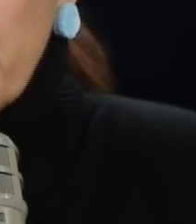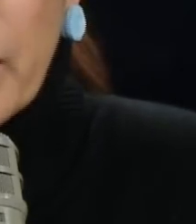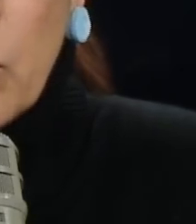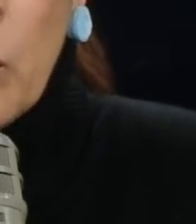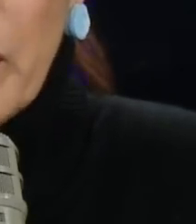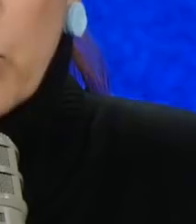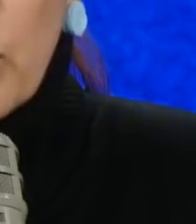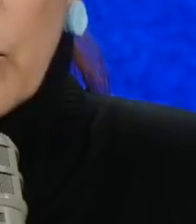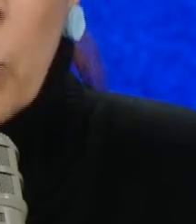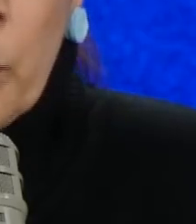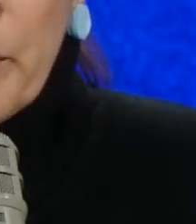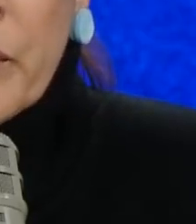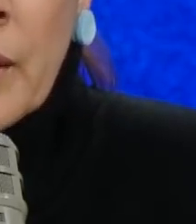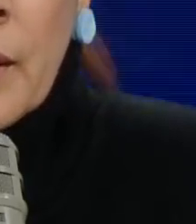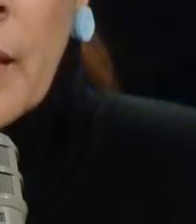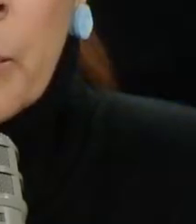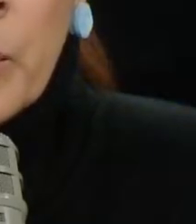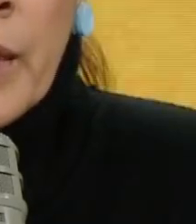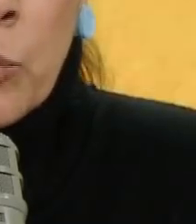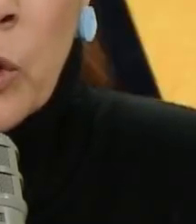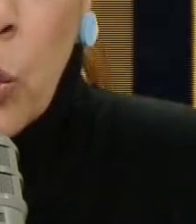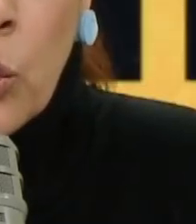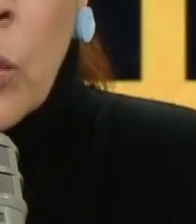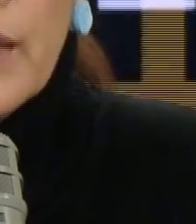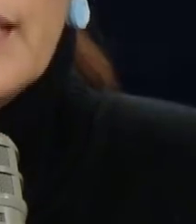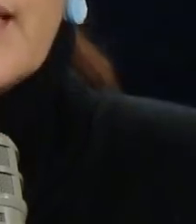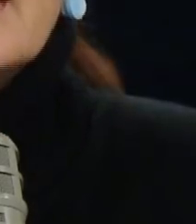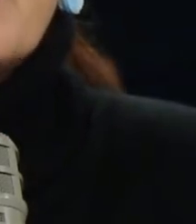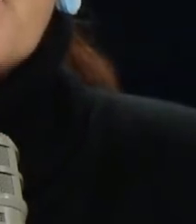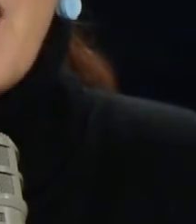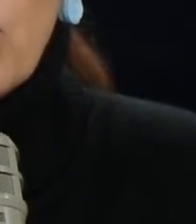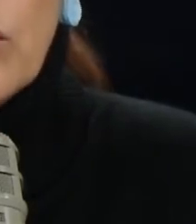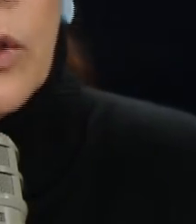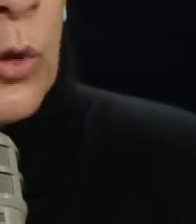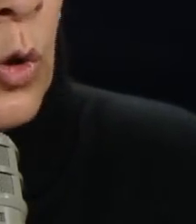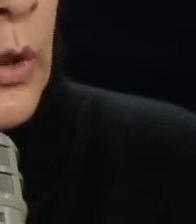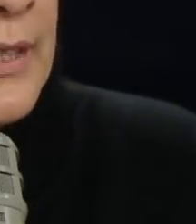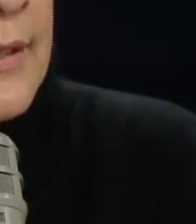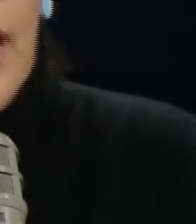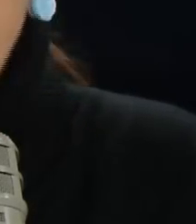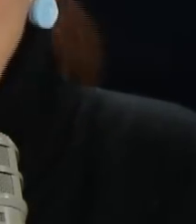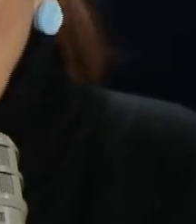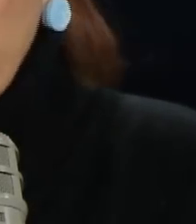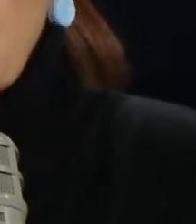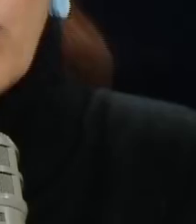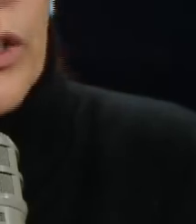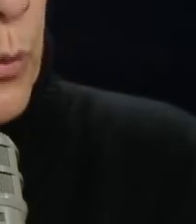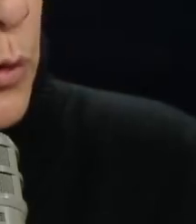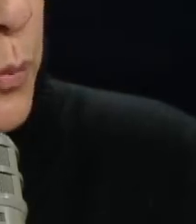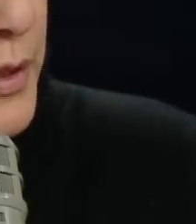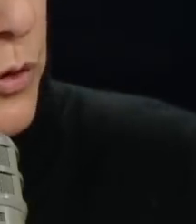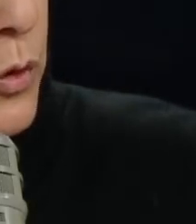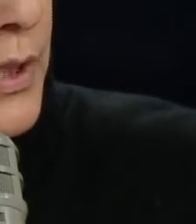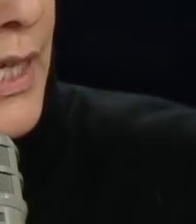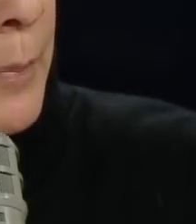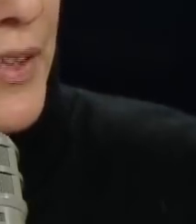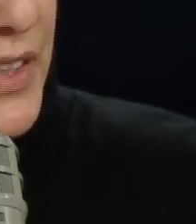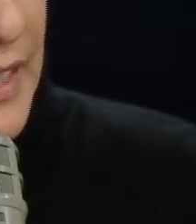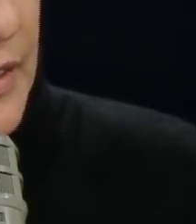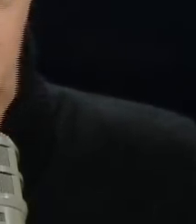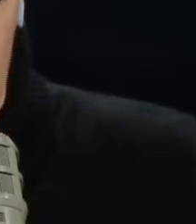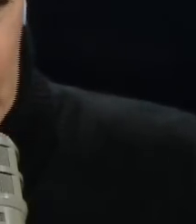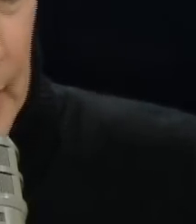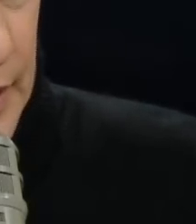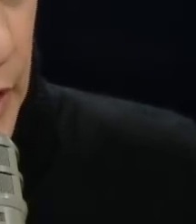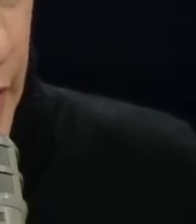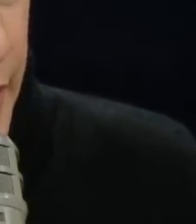ni siquiera público culpa de los ciudadanos o culpa el presidente de la republica de su entorno y de quienes armaron todo este laberinto también del congreso por supuesto el